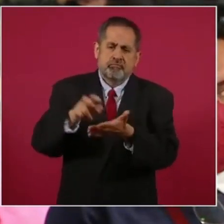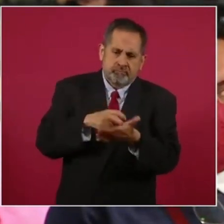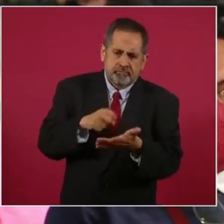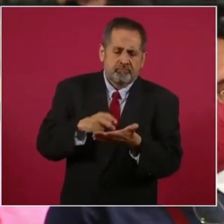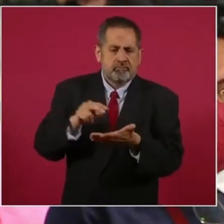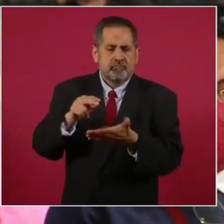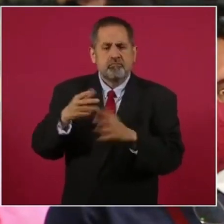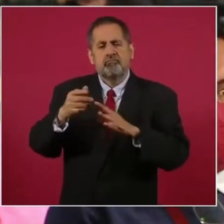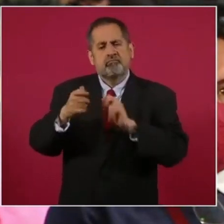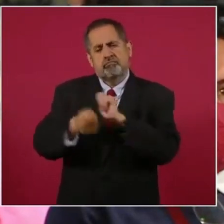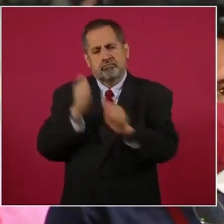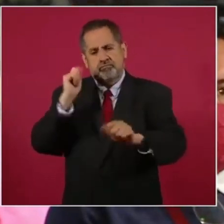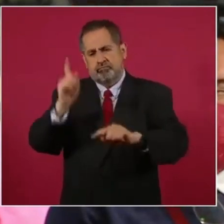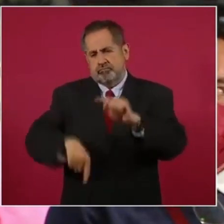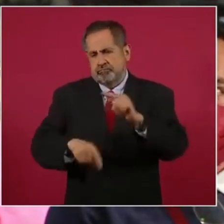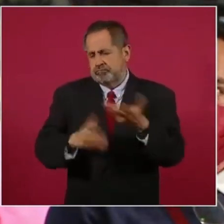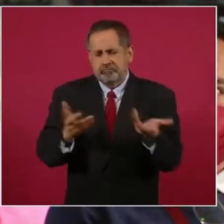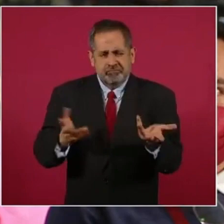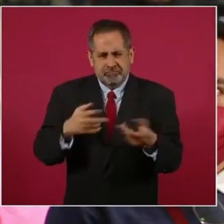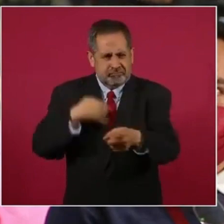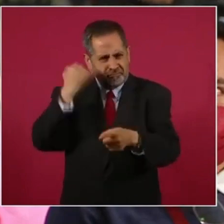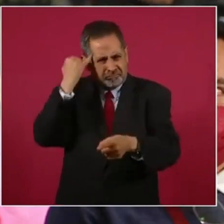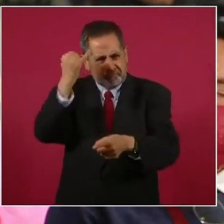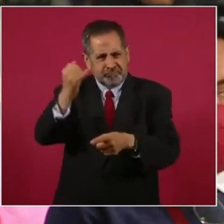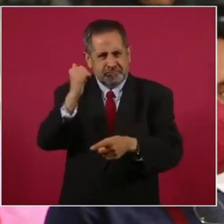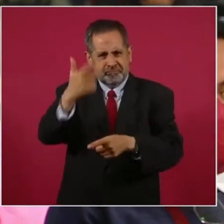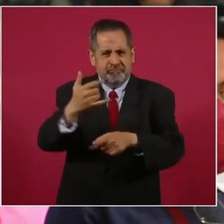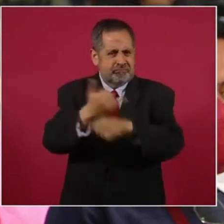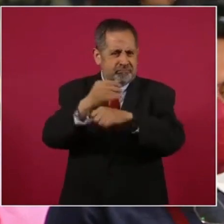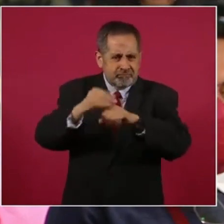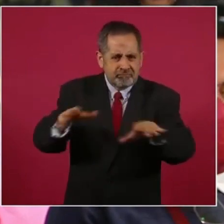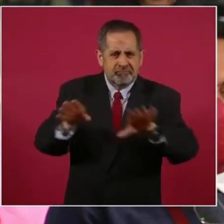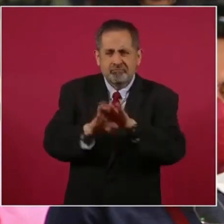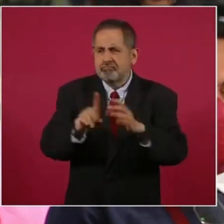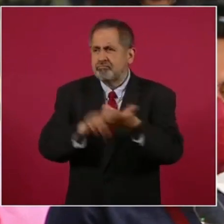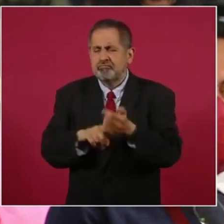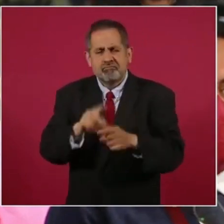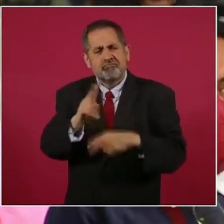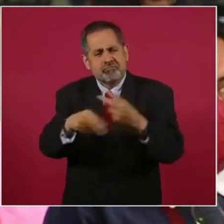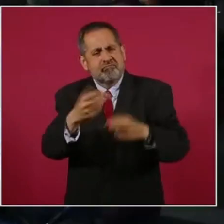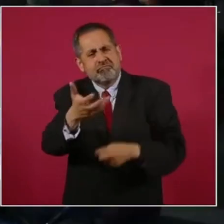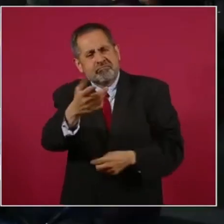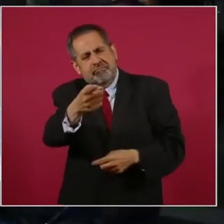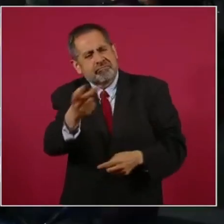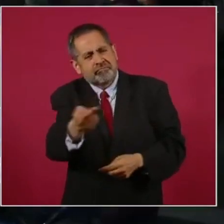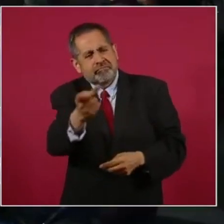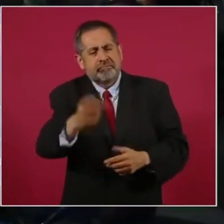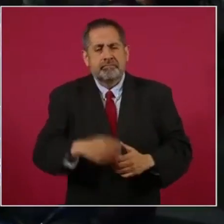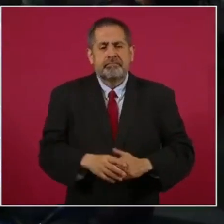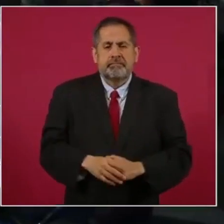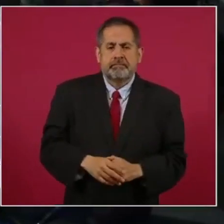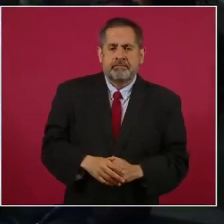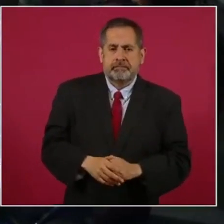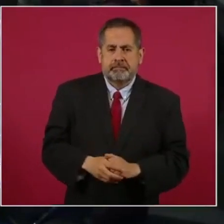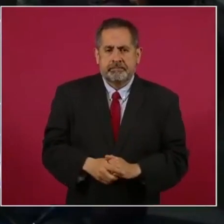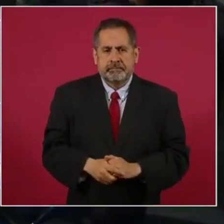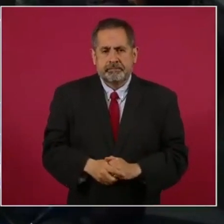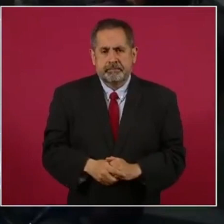firmar o anular este tratado? ¿Tiene usted alguna información y alguna postura respecto a este tema? No hay